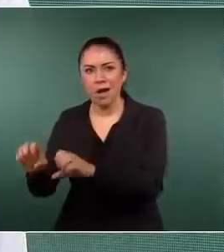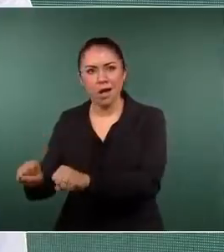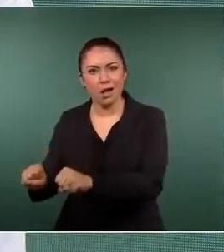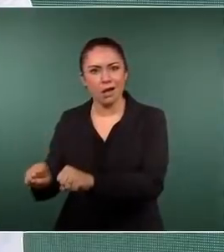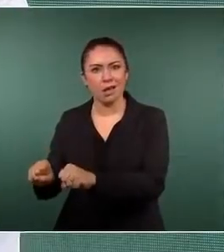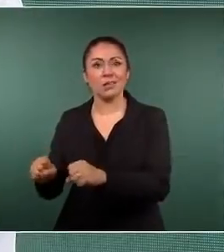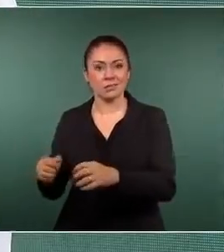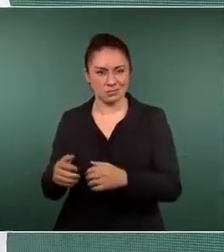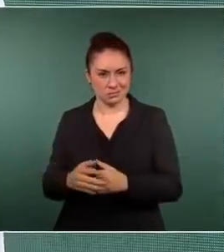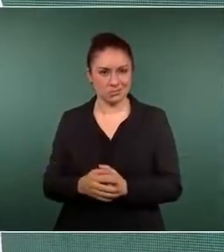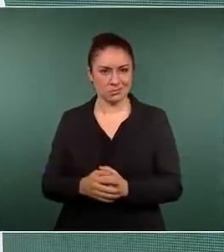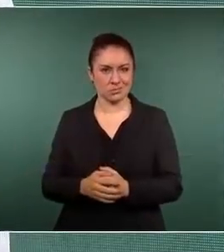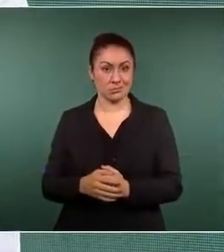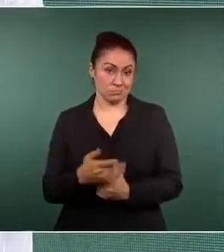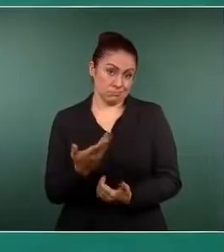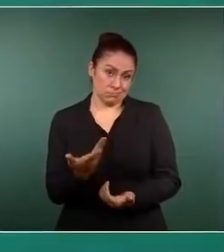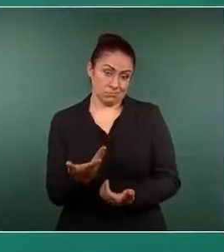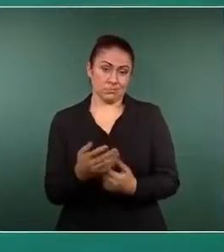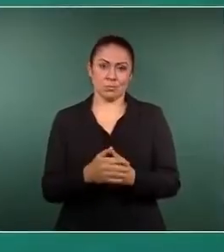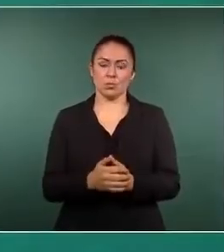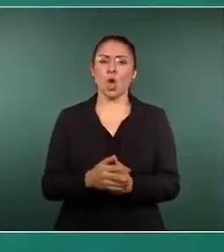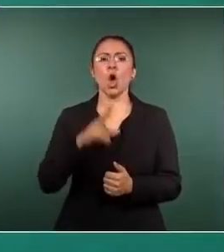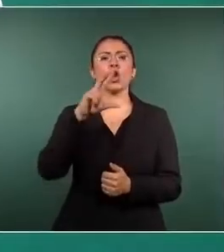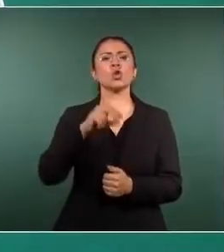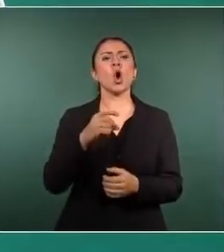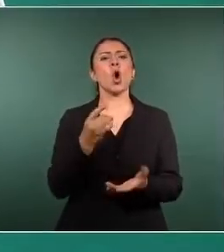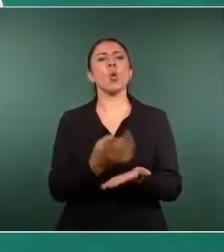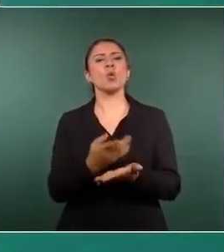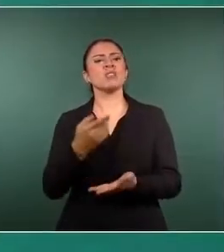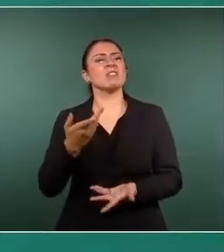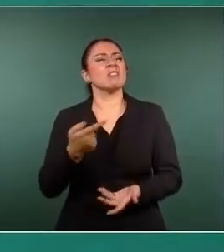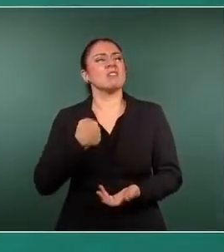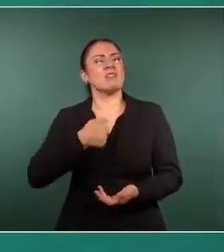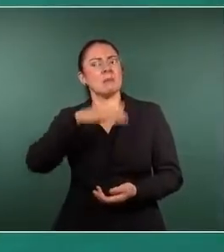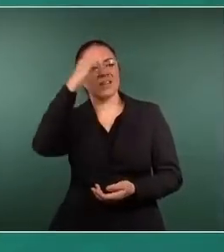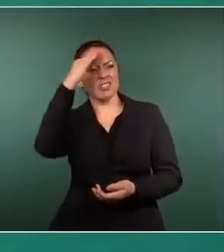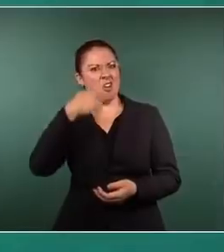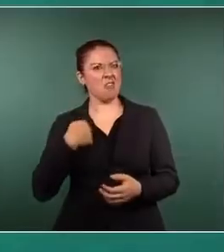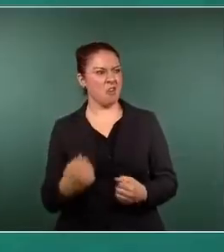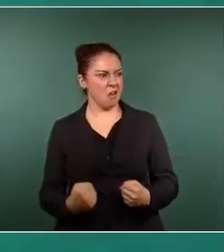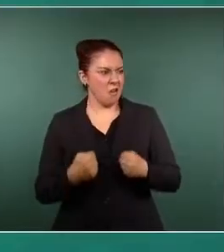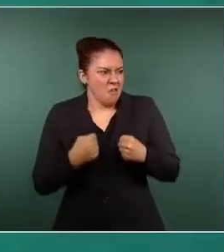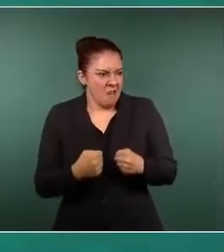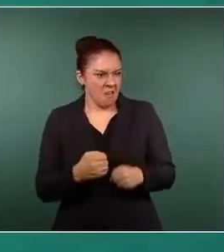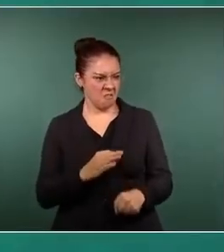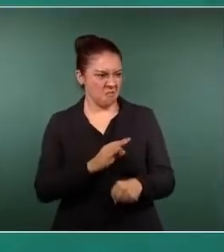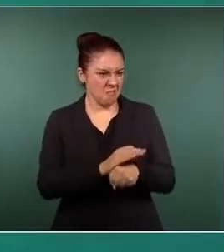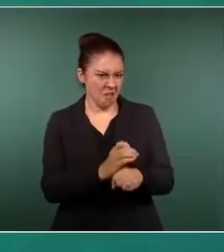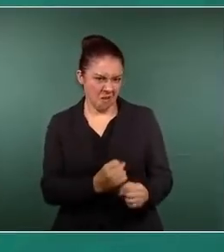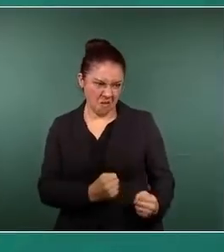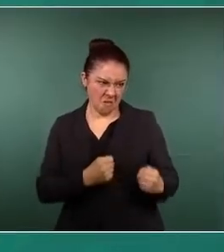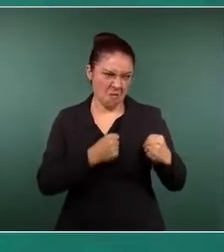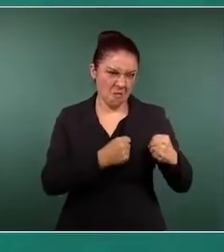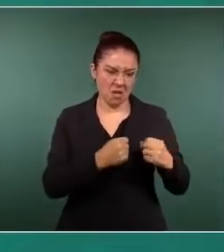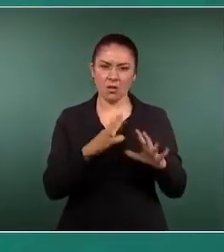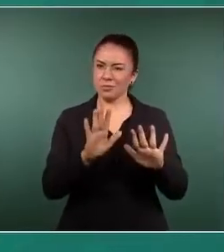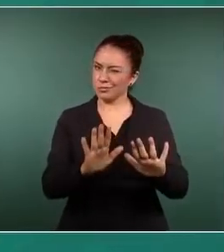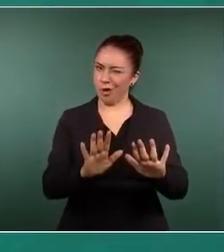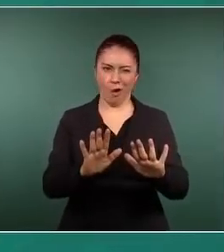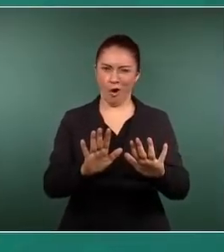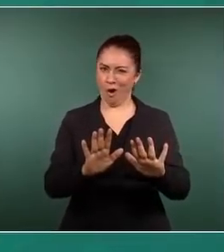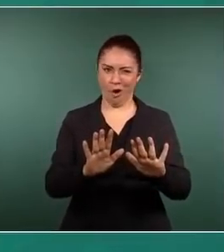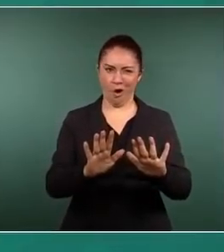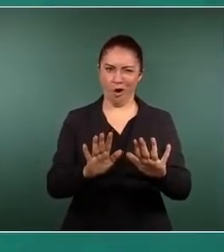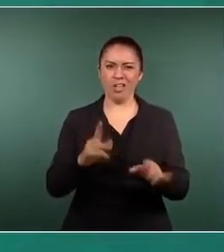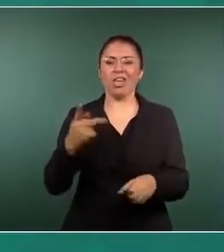entonces no es solo la fuerza es atender las causas entonces por eso